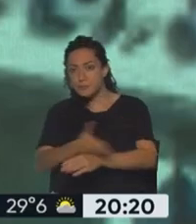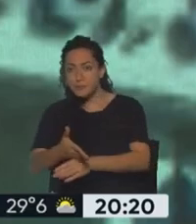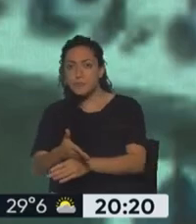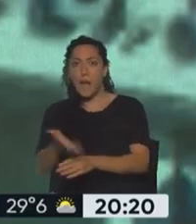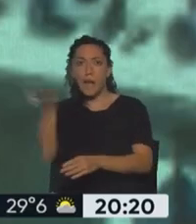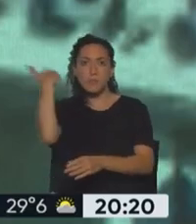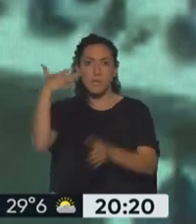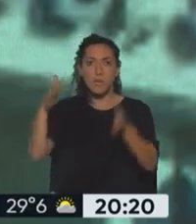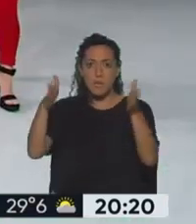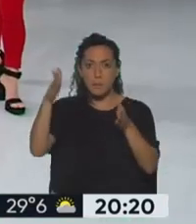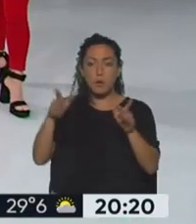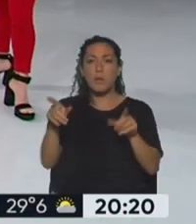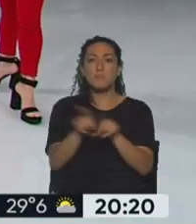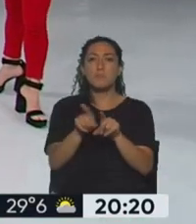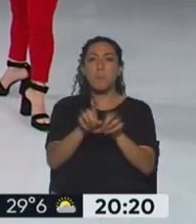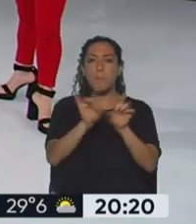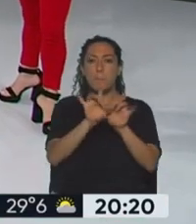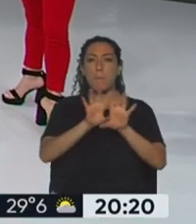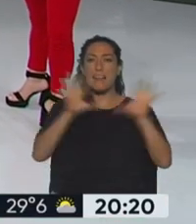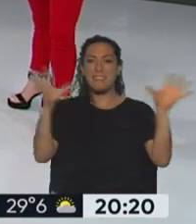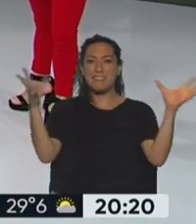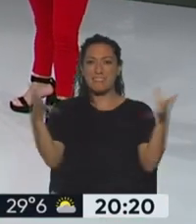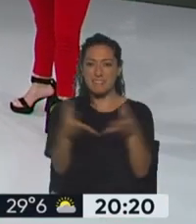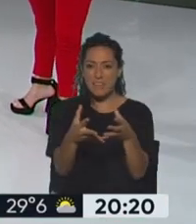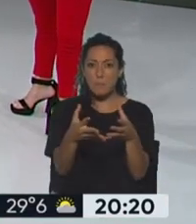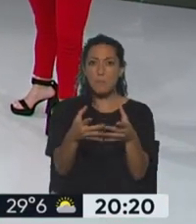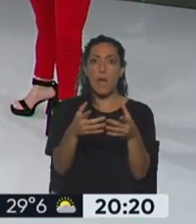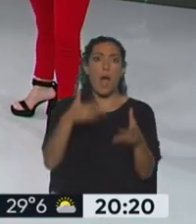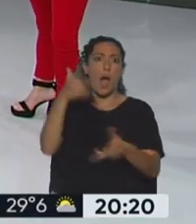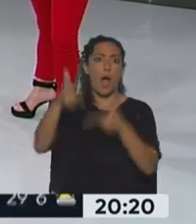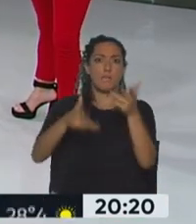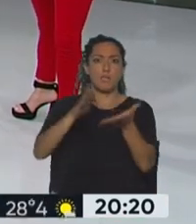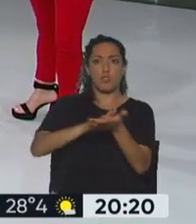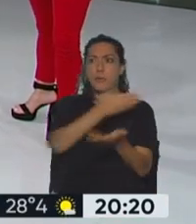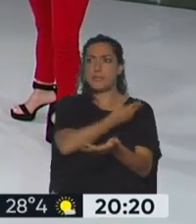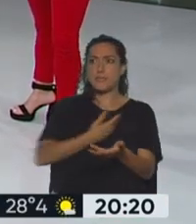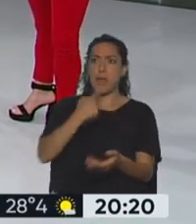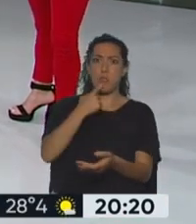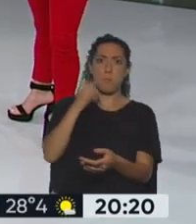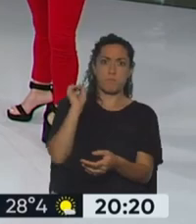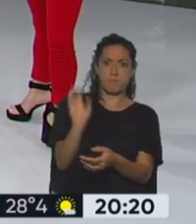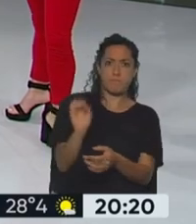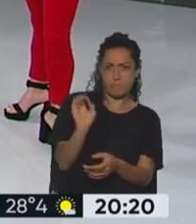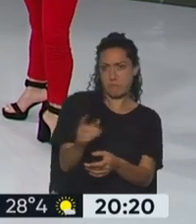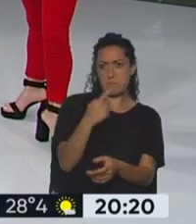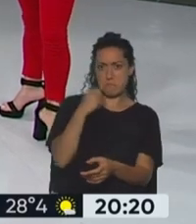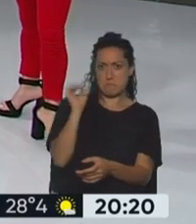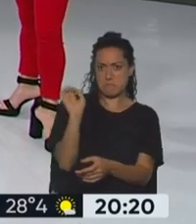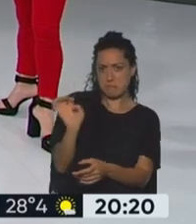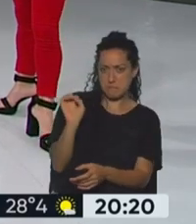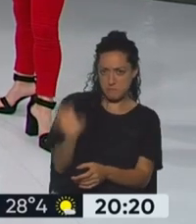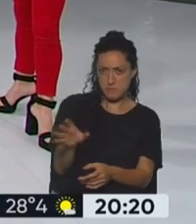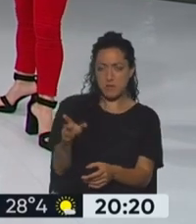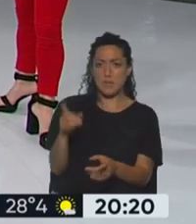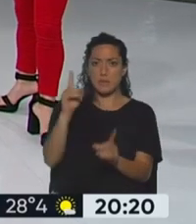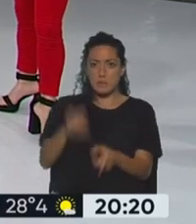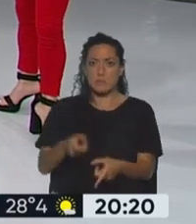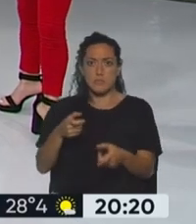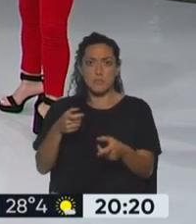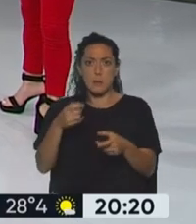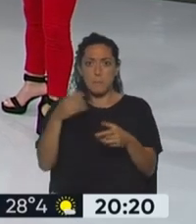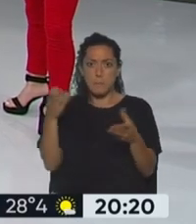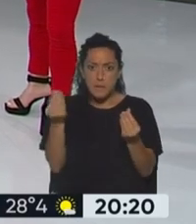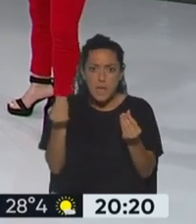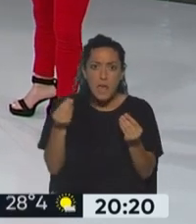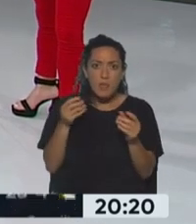bueno, lo fue durante la pandemia, además, muy crítico de las políticas que aplicó el Estado de cuidado, incluso sembrando el miedo. Hay quienes le dicen